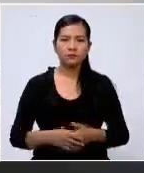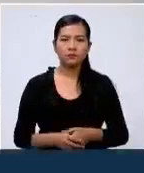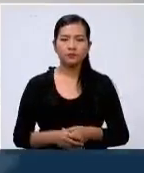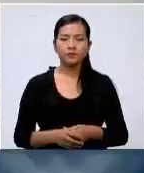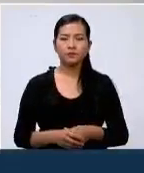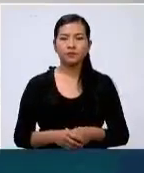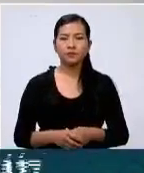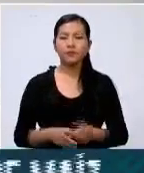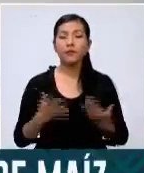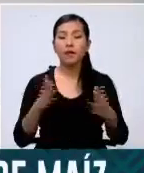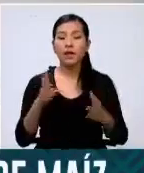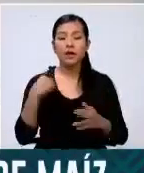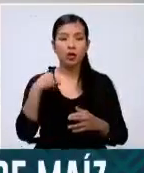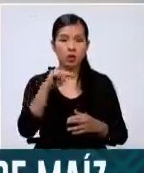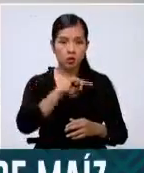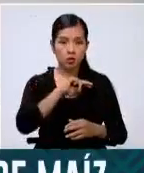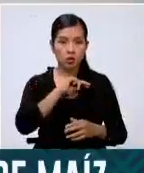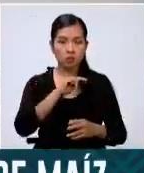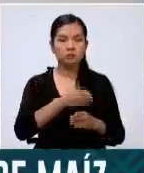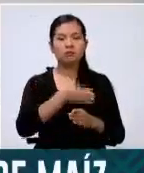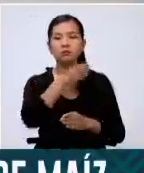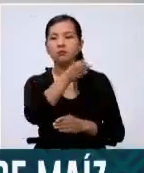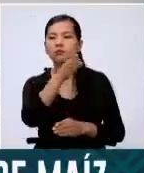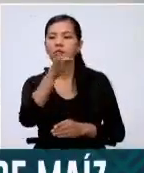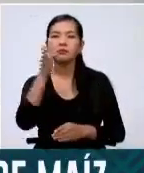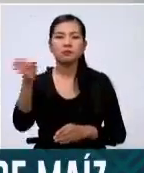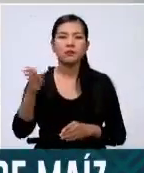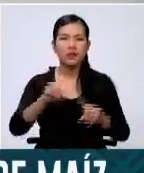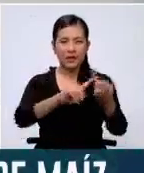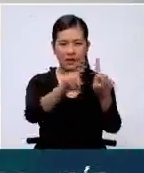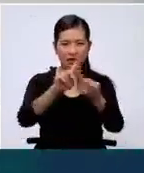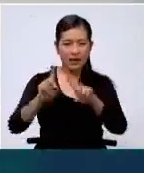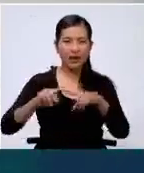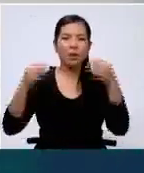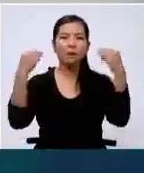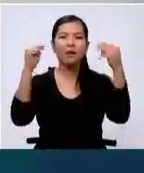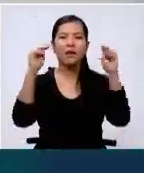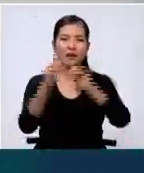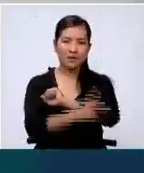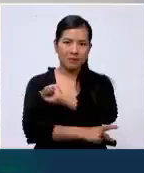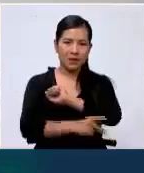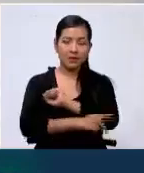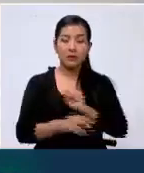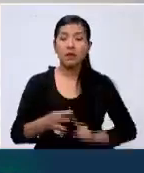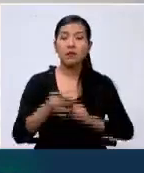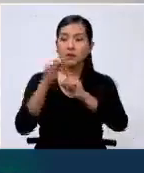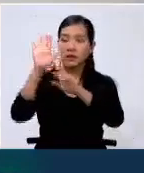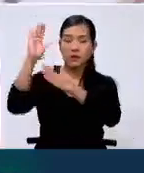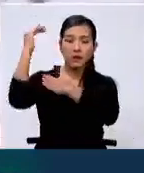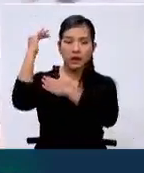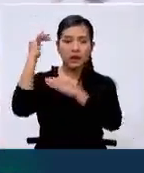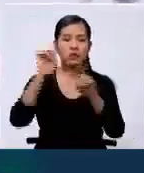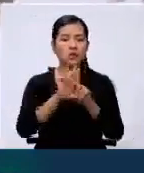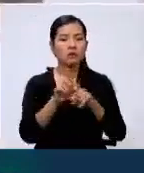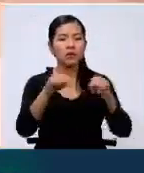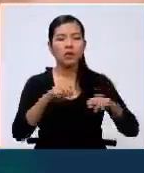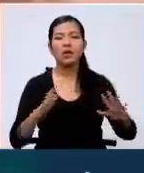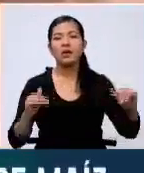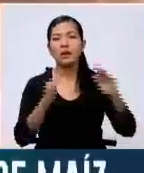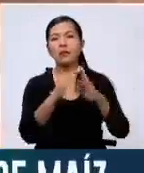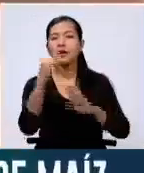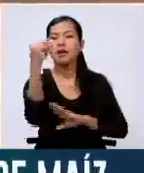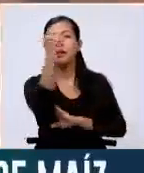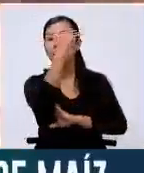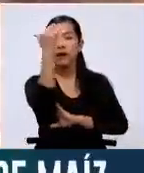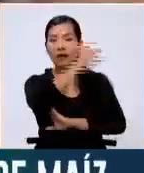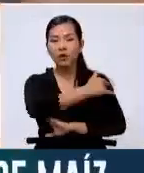Nos hemos constituido en diferentes mercados del país. Personalmente he estado en Santa Cruz, en La Paz, en El Alto,